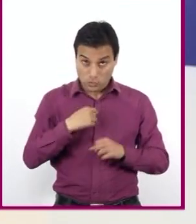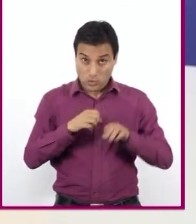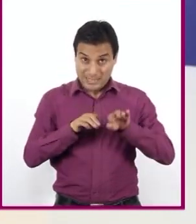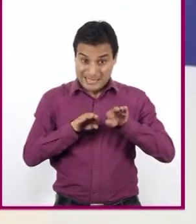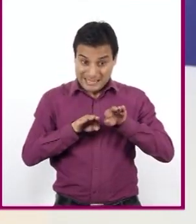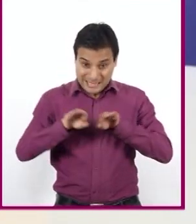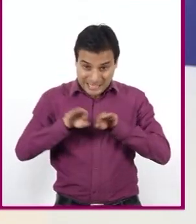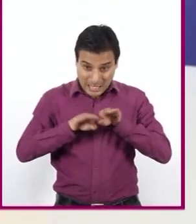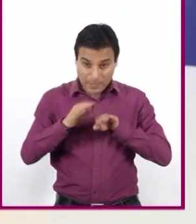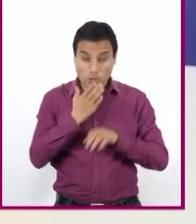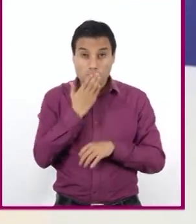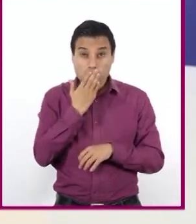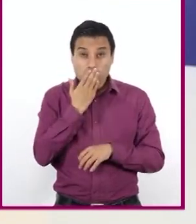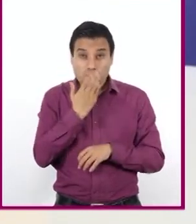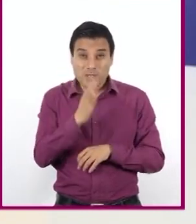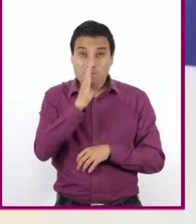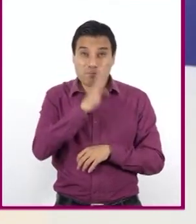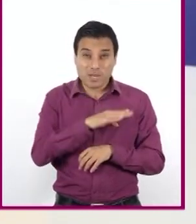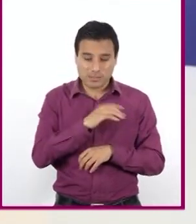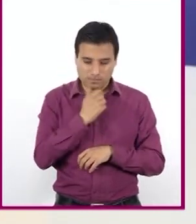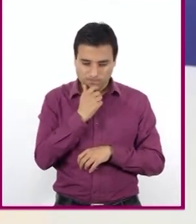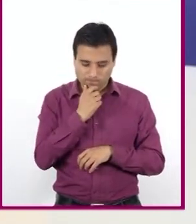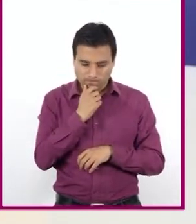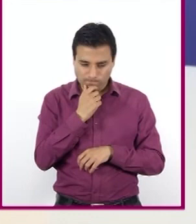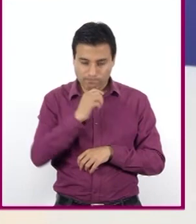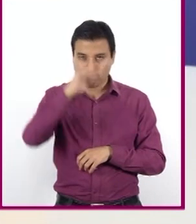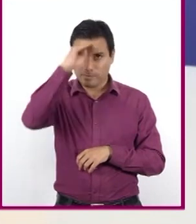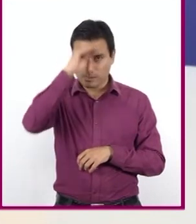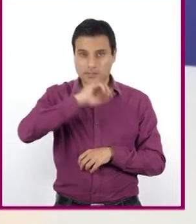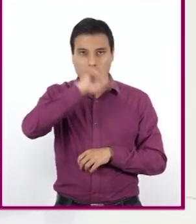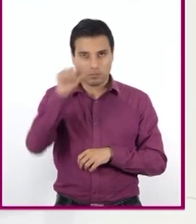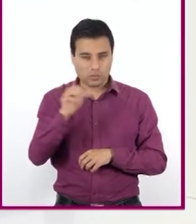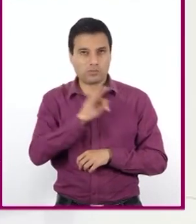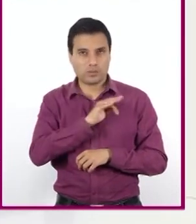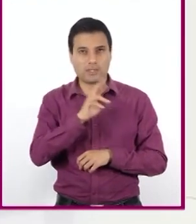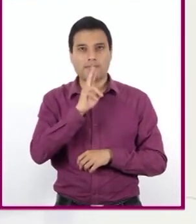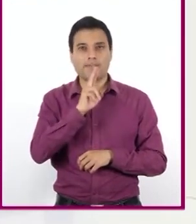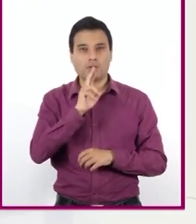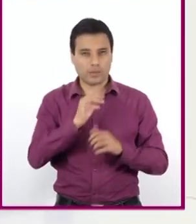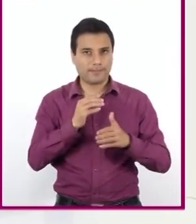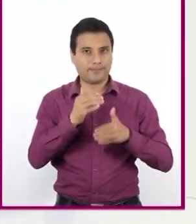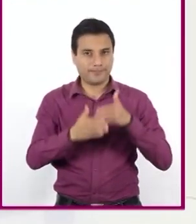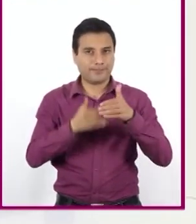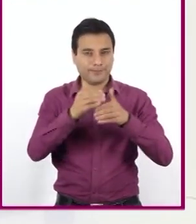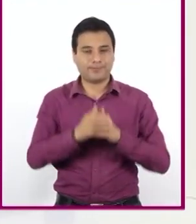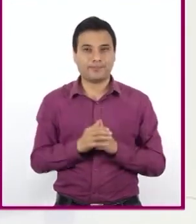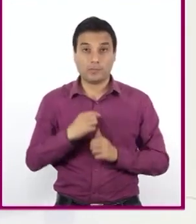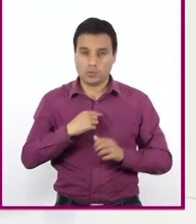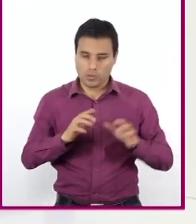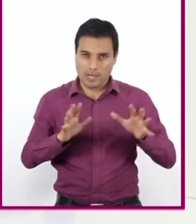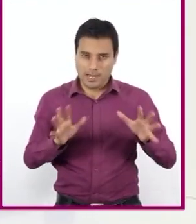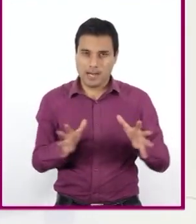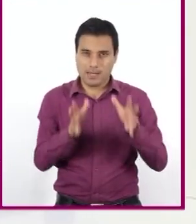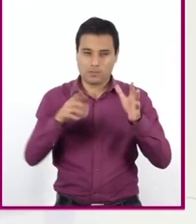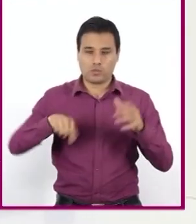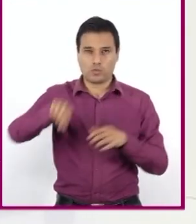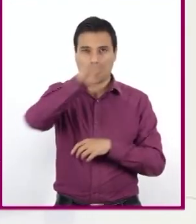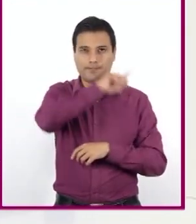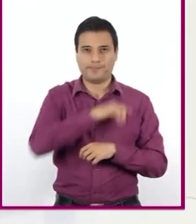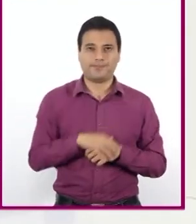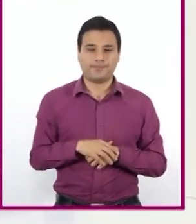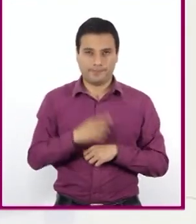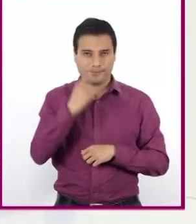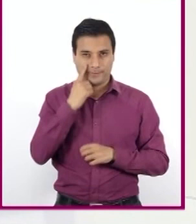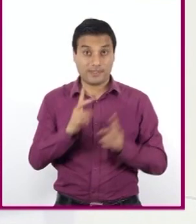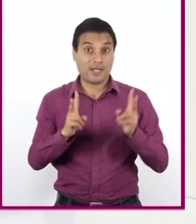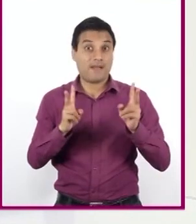esfuerzos, siempre con la mira de ir mejorando cada vez. También les invito a reflexionar sobre la siguiente